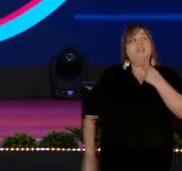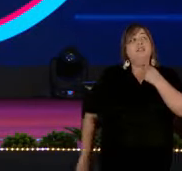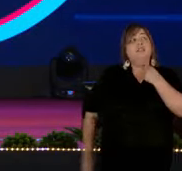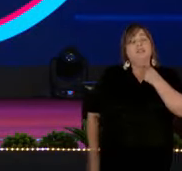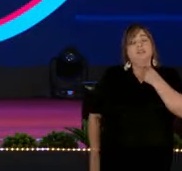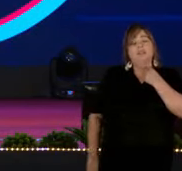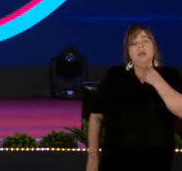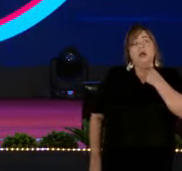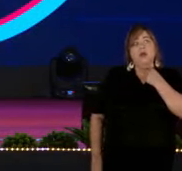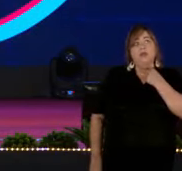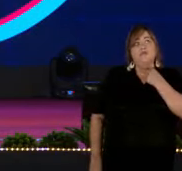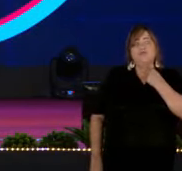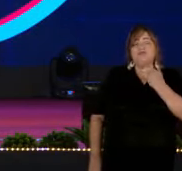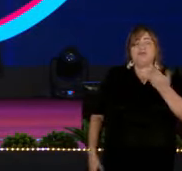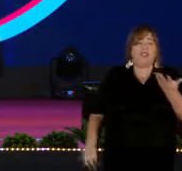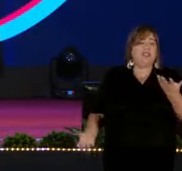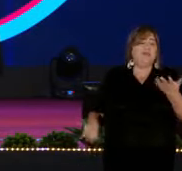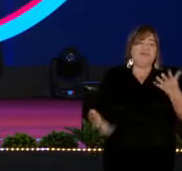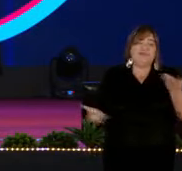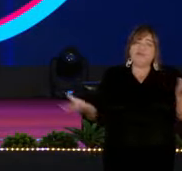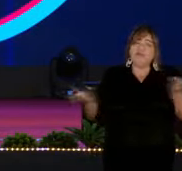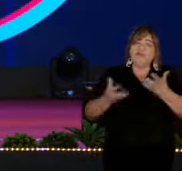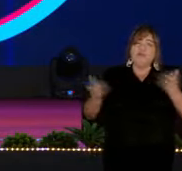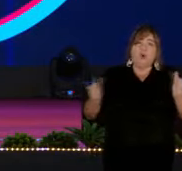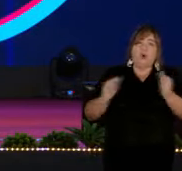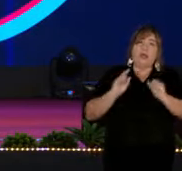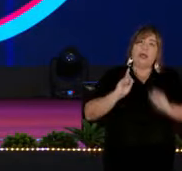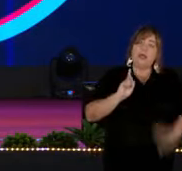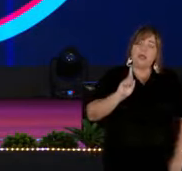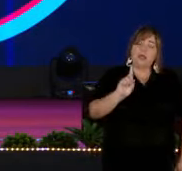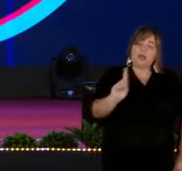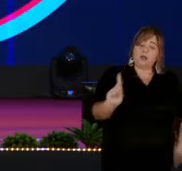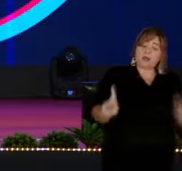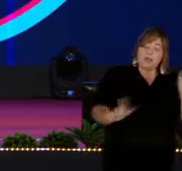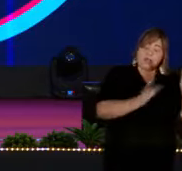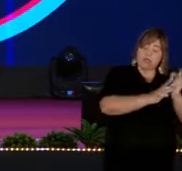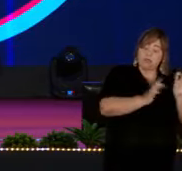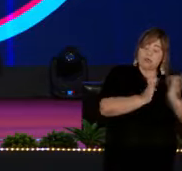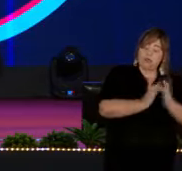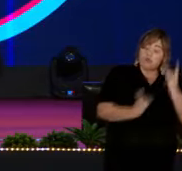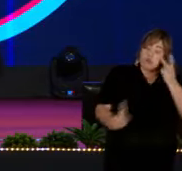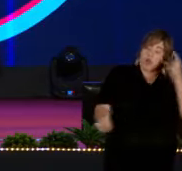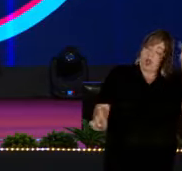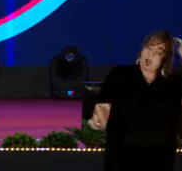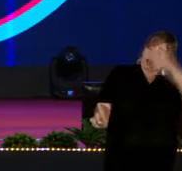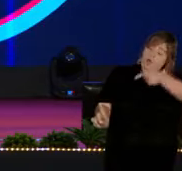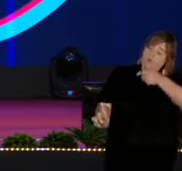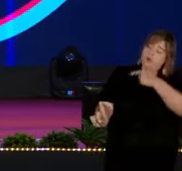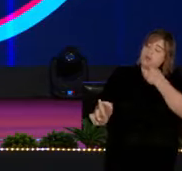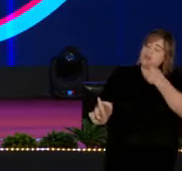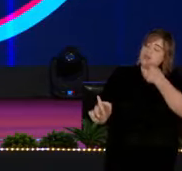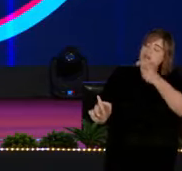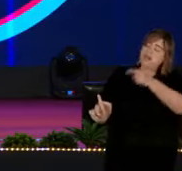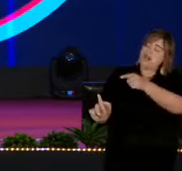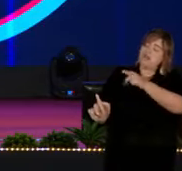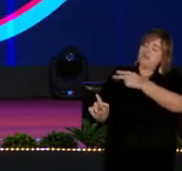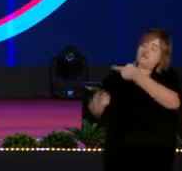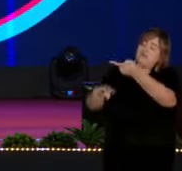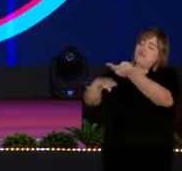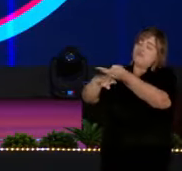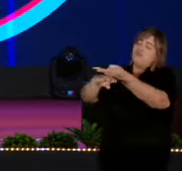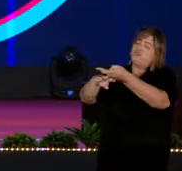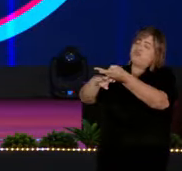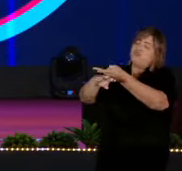que sencillamente ya no podía avanzar. Jesús lo vio allí acostado. Y sabiendo que estaba enfermo, y lo más que me llama la atención, dice